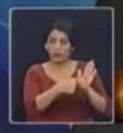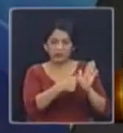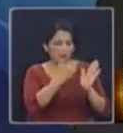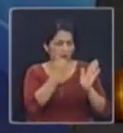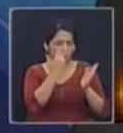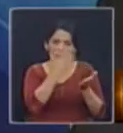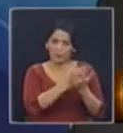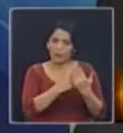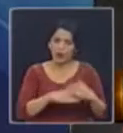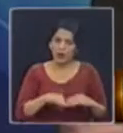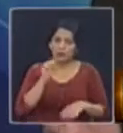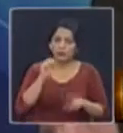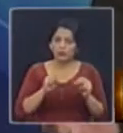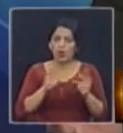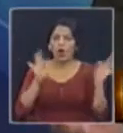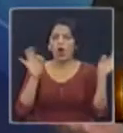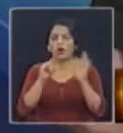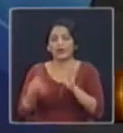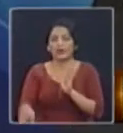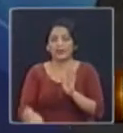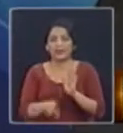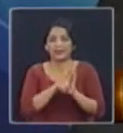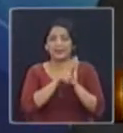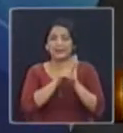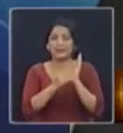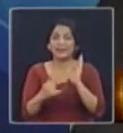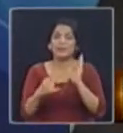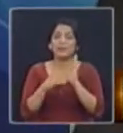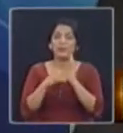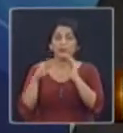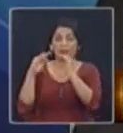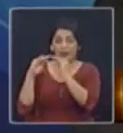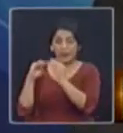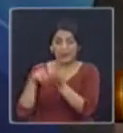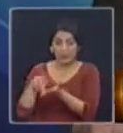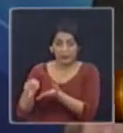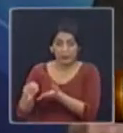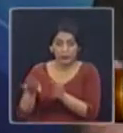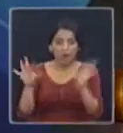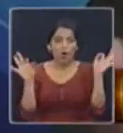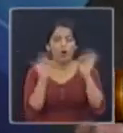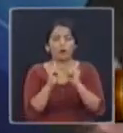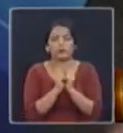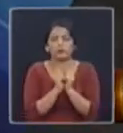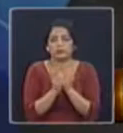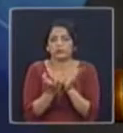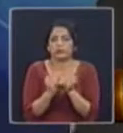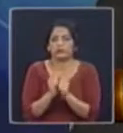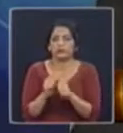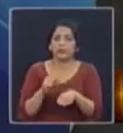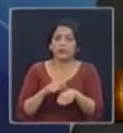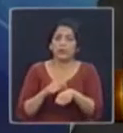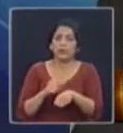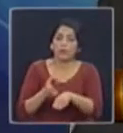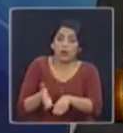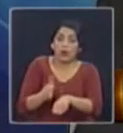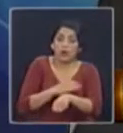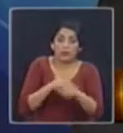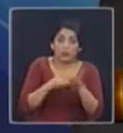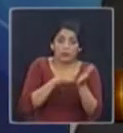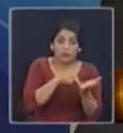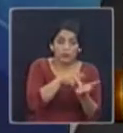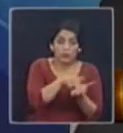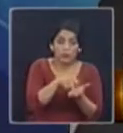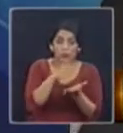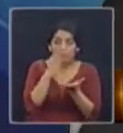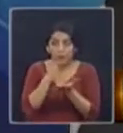ley de plusvalía, es un tema económico. O eliminar el anticipo del impuesto a la renta, es un tema económico. En temas políticos,